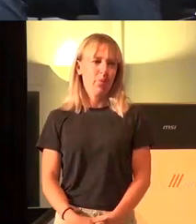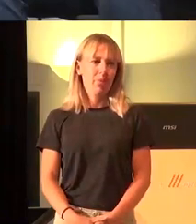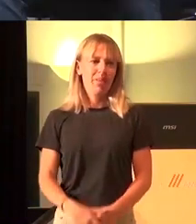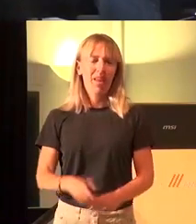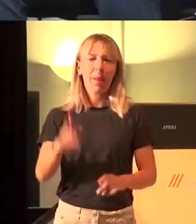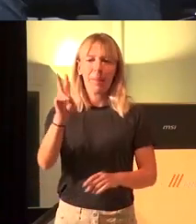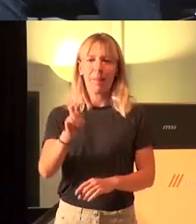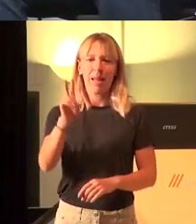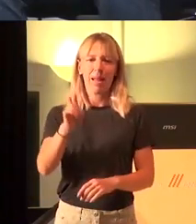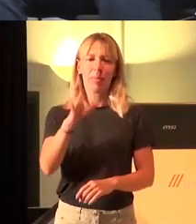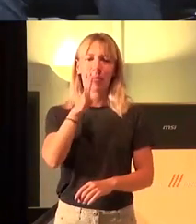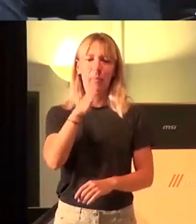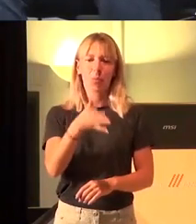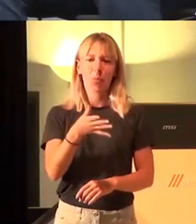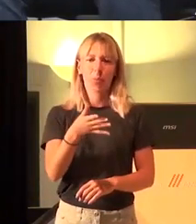Nos ha servido para